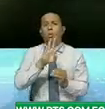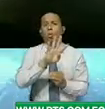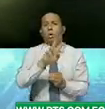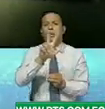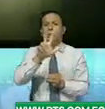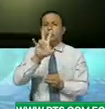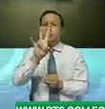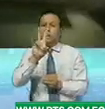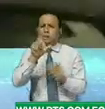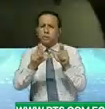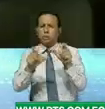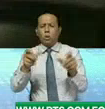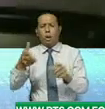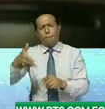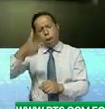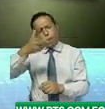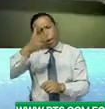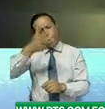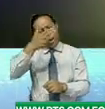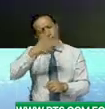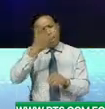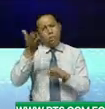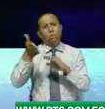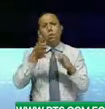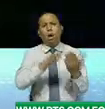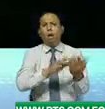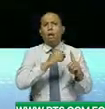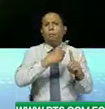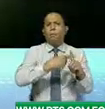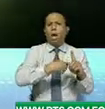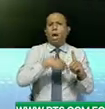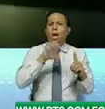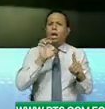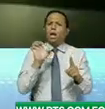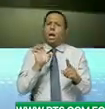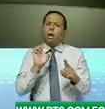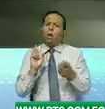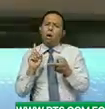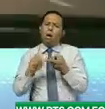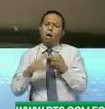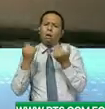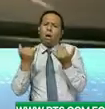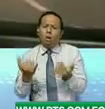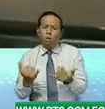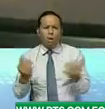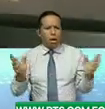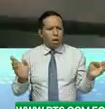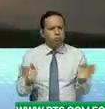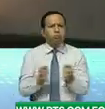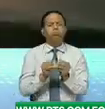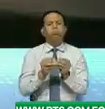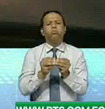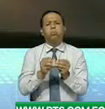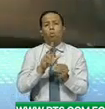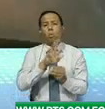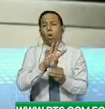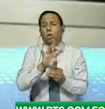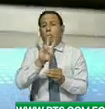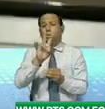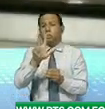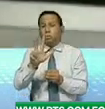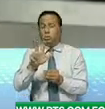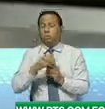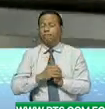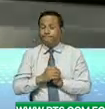437 muertes violentas en estos primeros meses del año, además de otros hechos que alarman